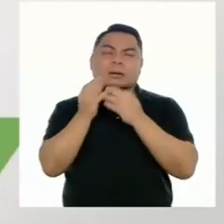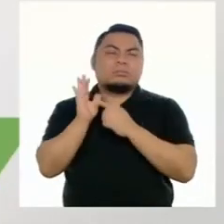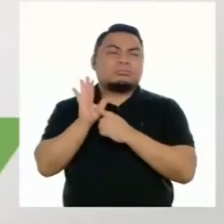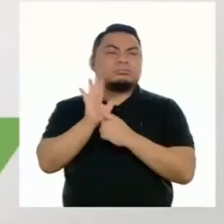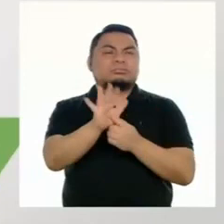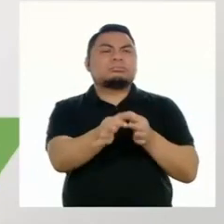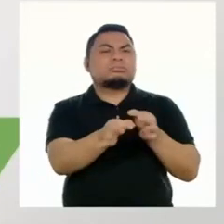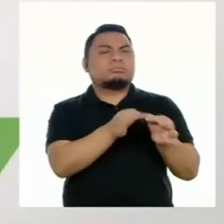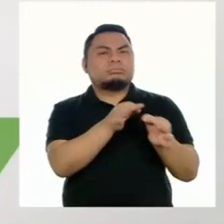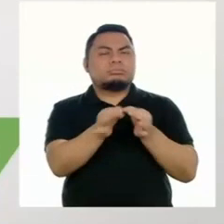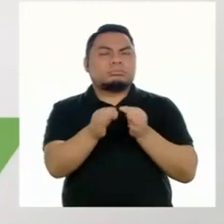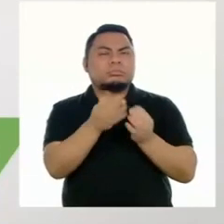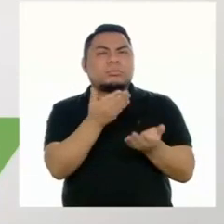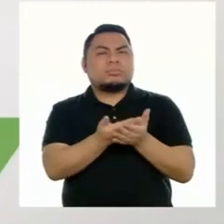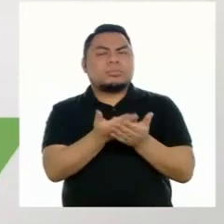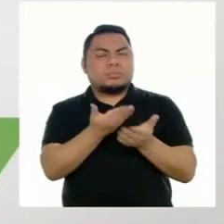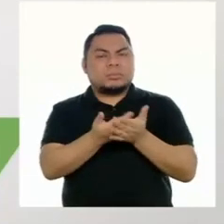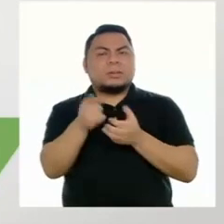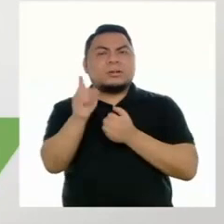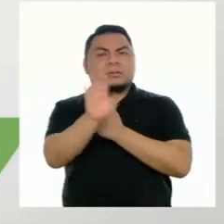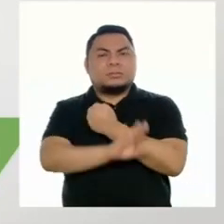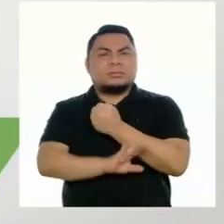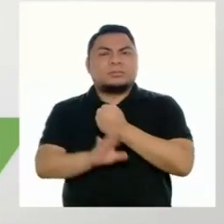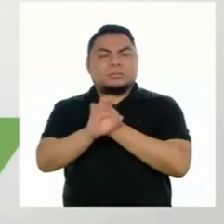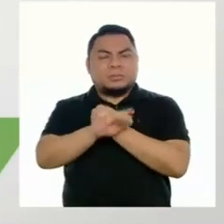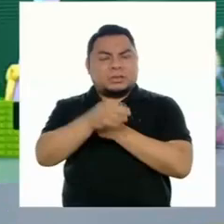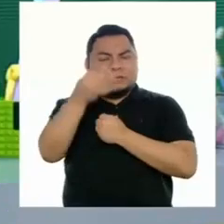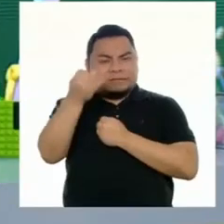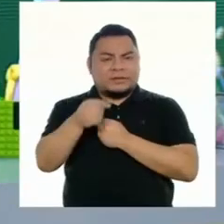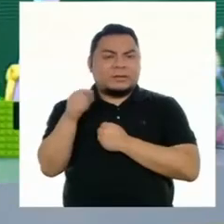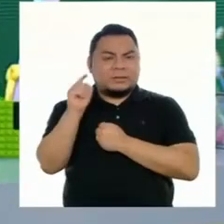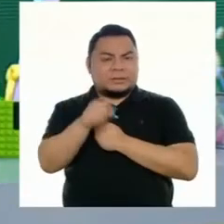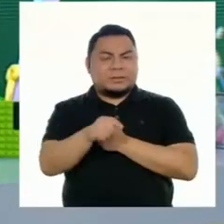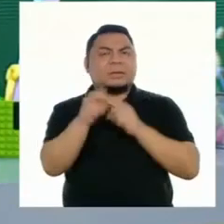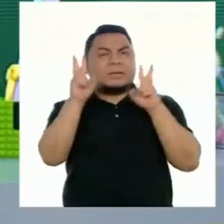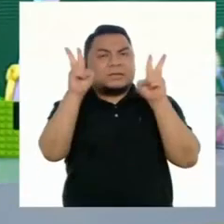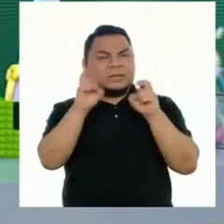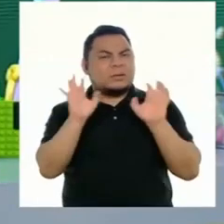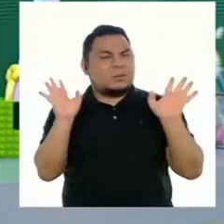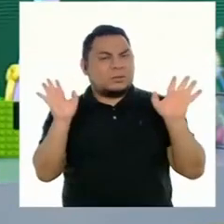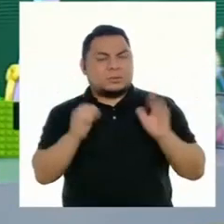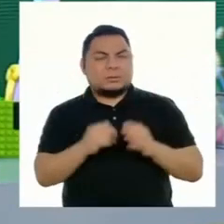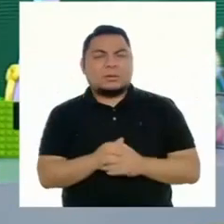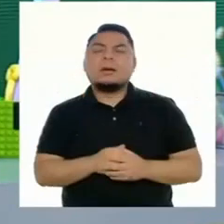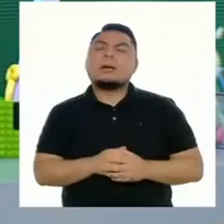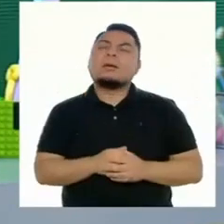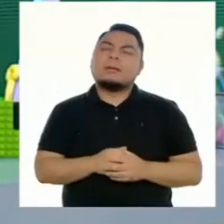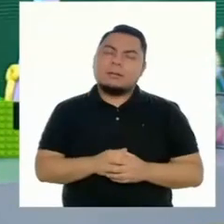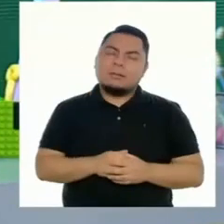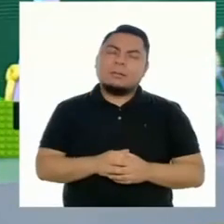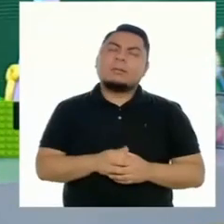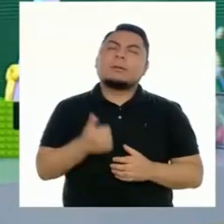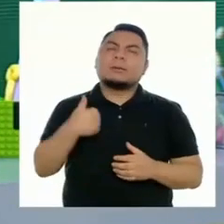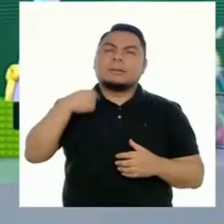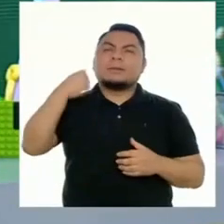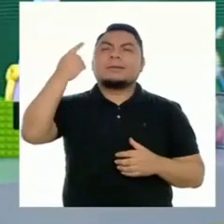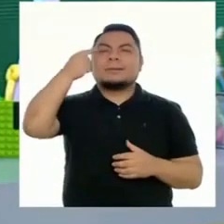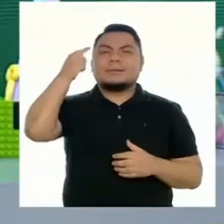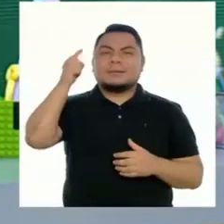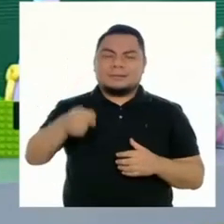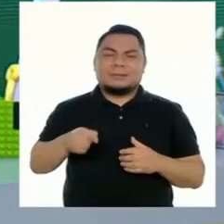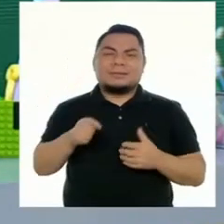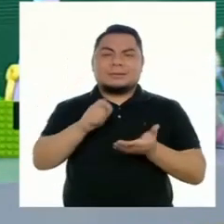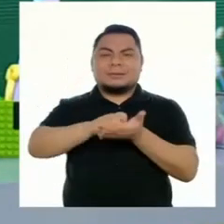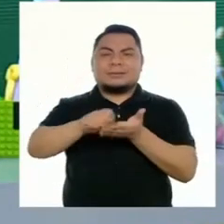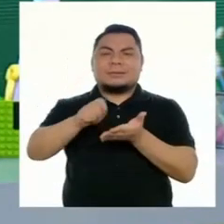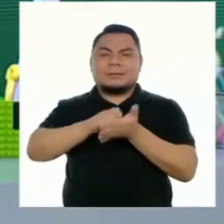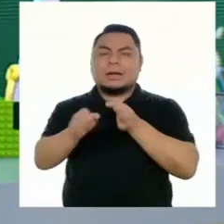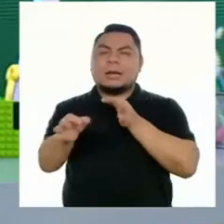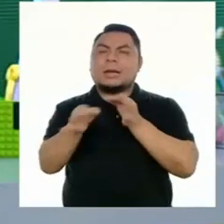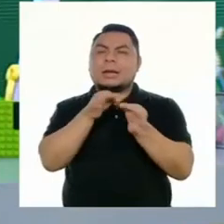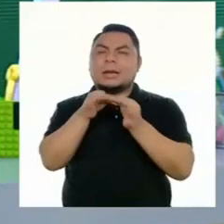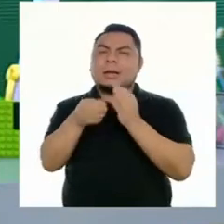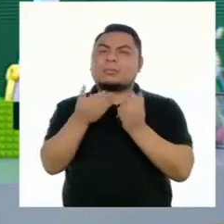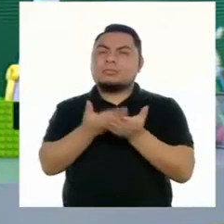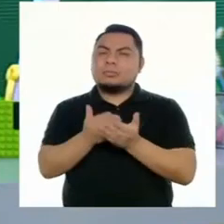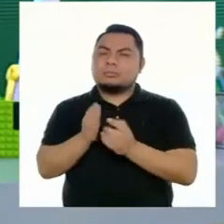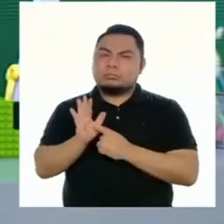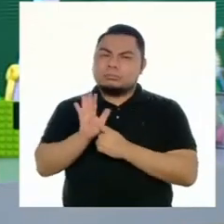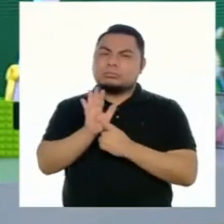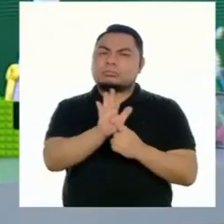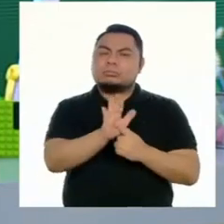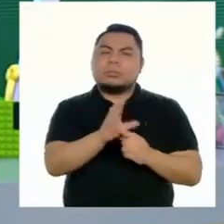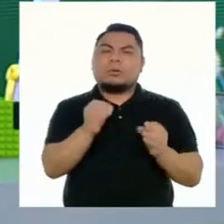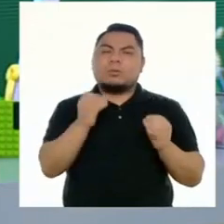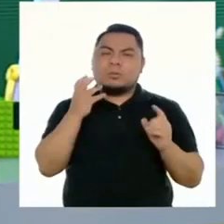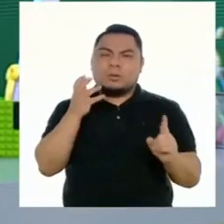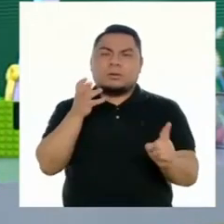para defender una postura determinada. Ya me quedó claro cuál es la intencionalidad de los textos argumentativos y